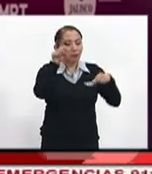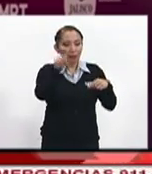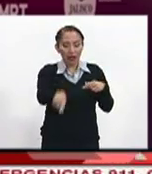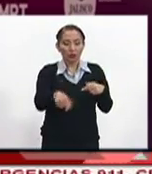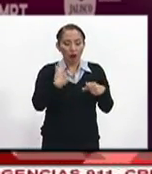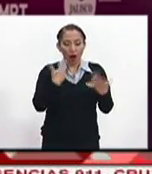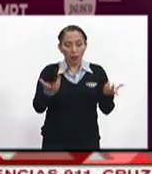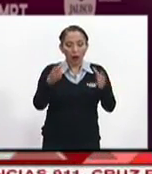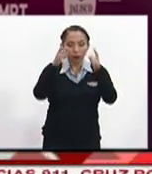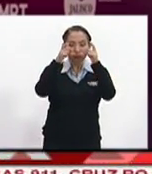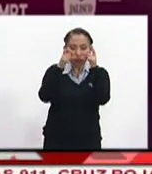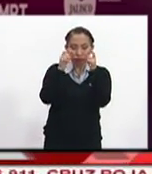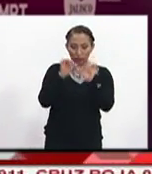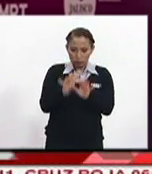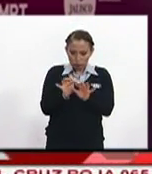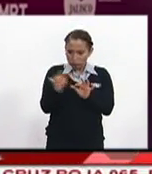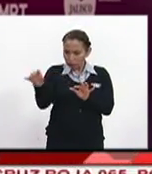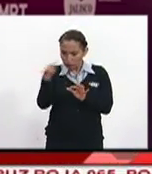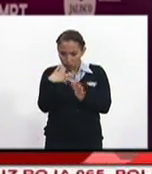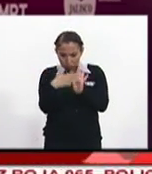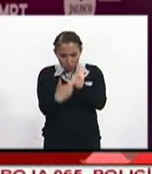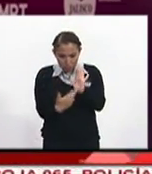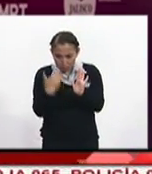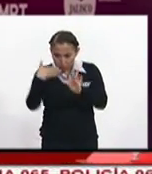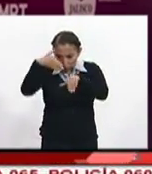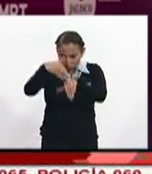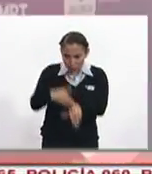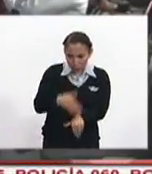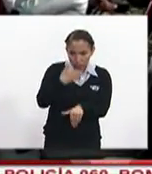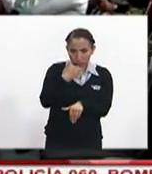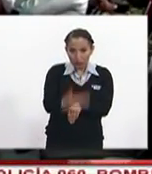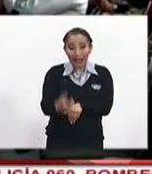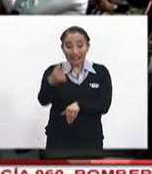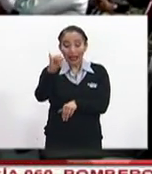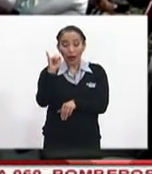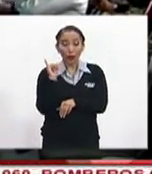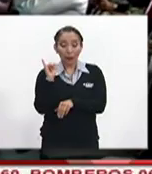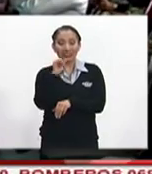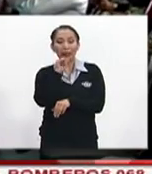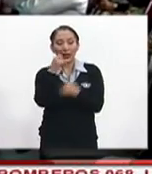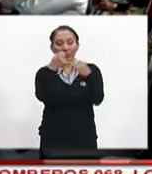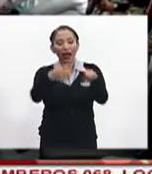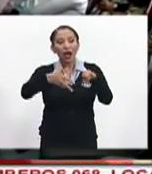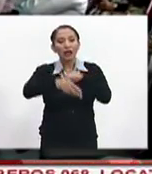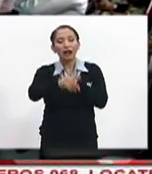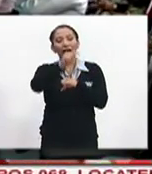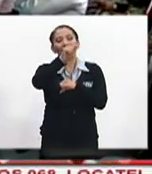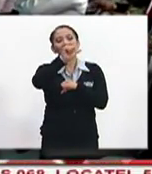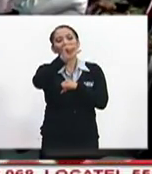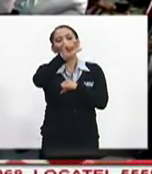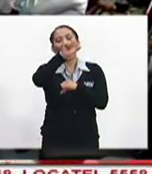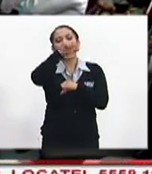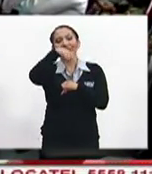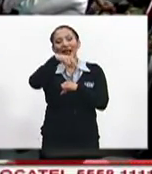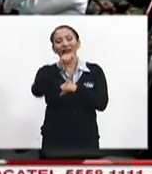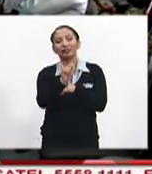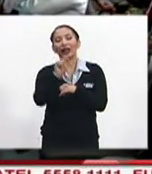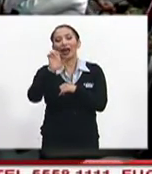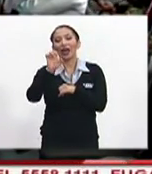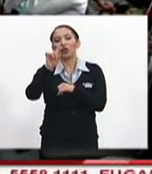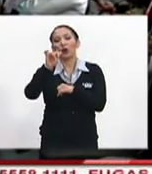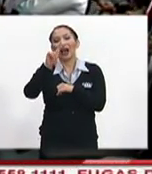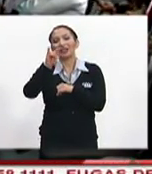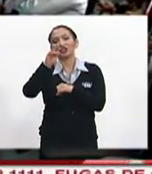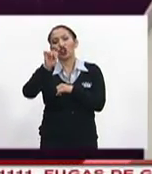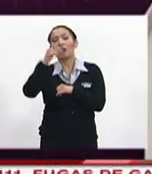tiempo. Ellos estuvieron verificando que los lineamientos se siguieran al pie de la letra. Este jueves también fue inaugurado Talent Education, un lugar para